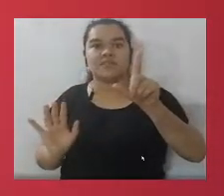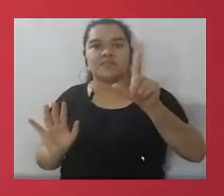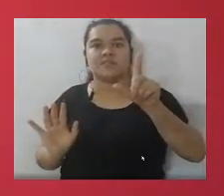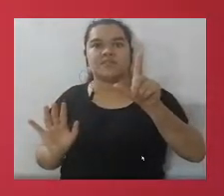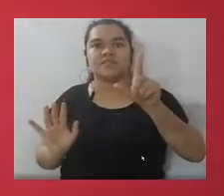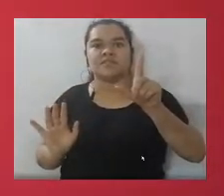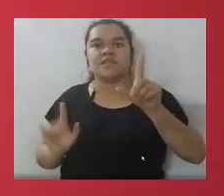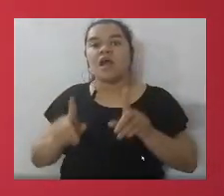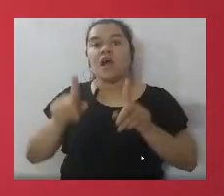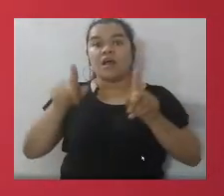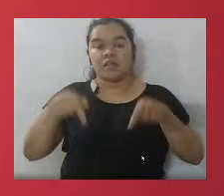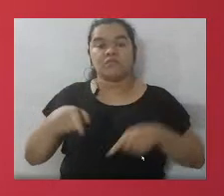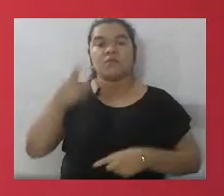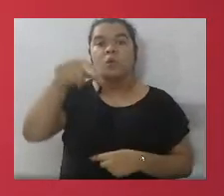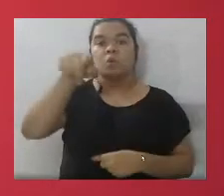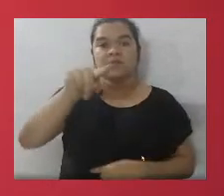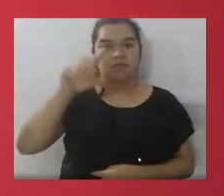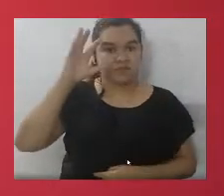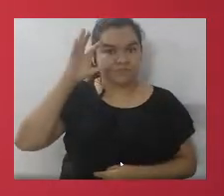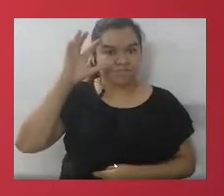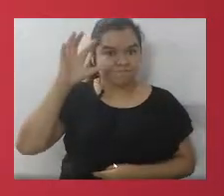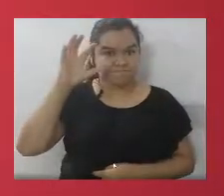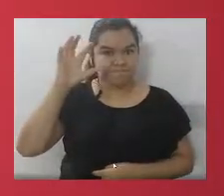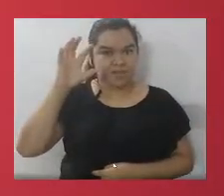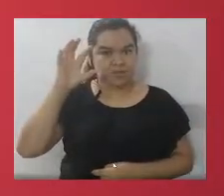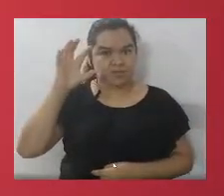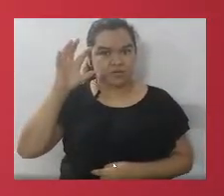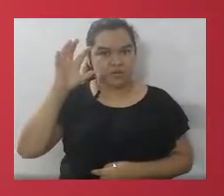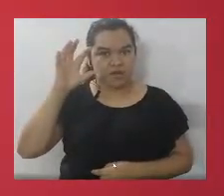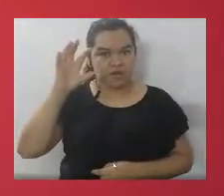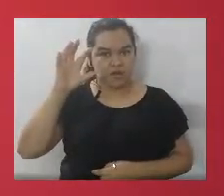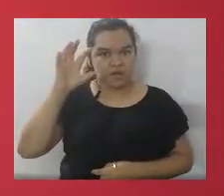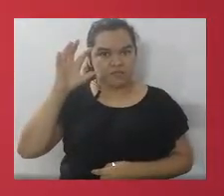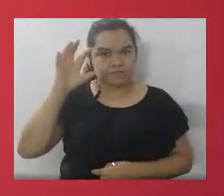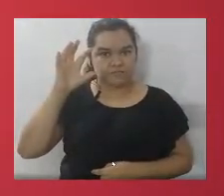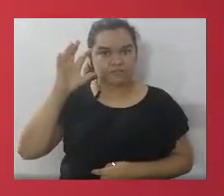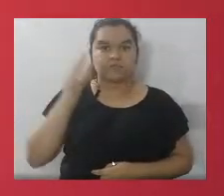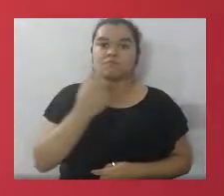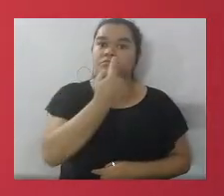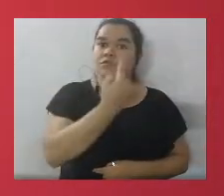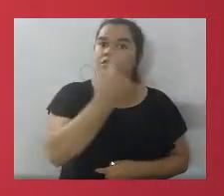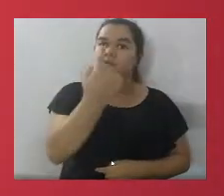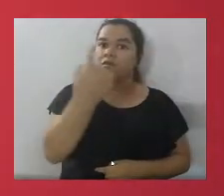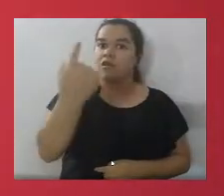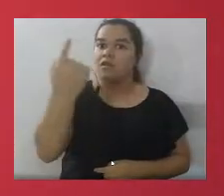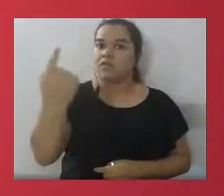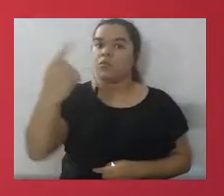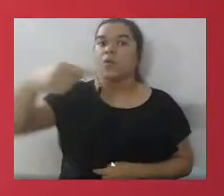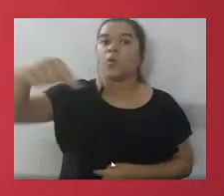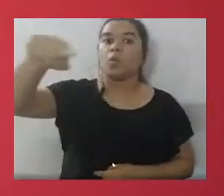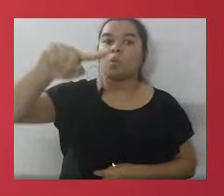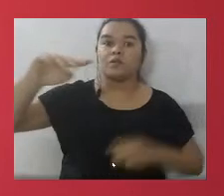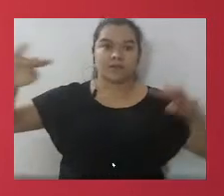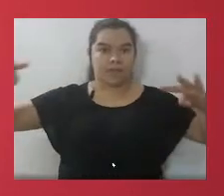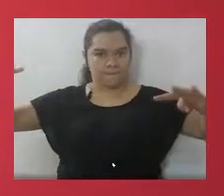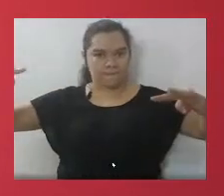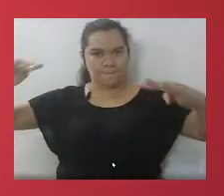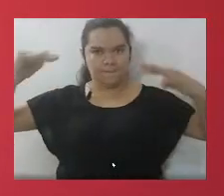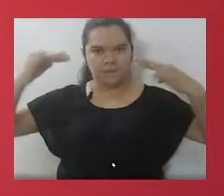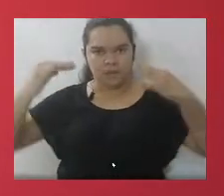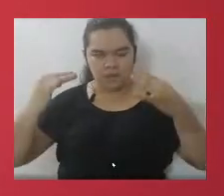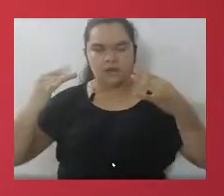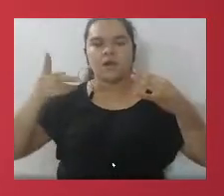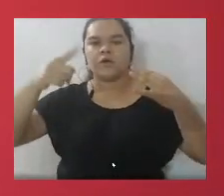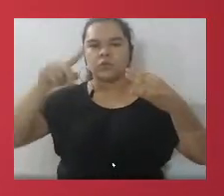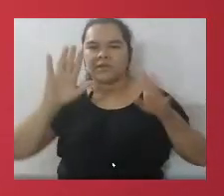También recordarles que es sumamente importante que cada uno de los estudiantes que nos están escuchando y tengan